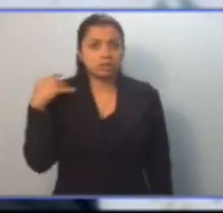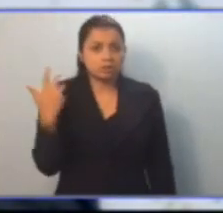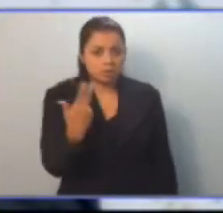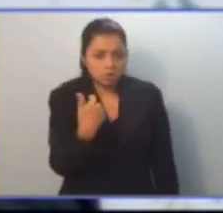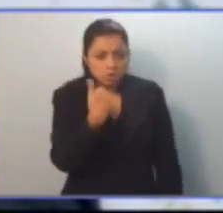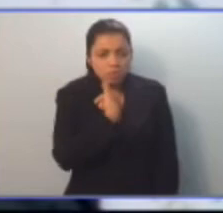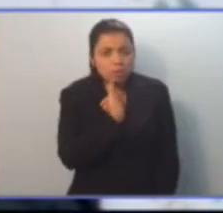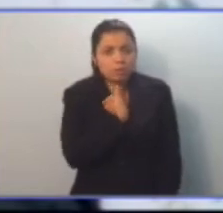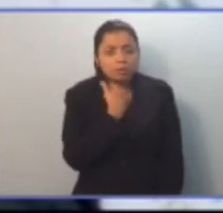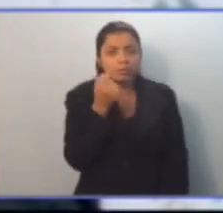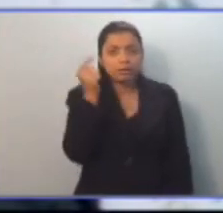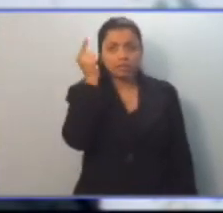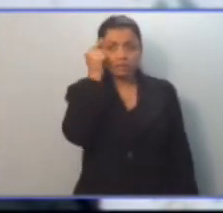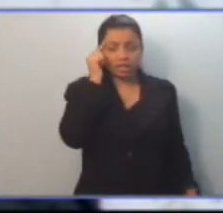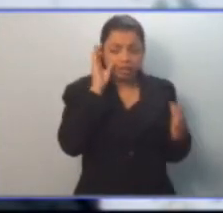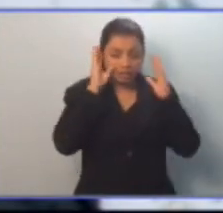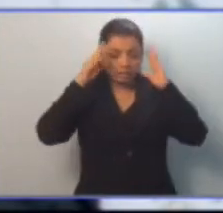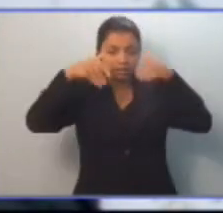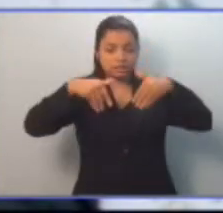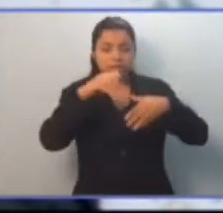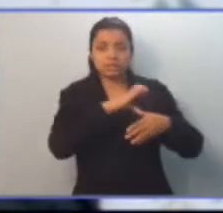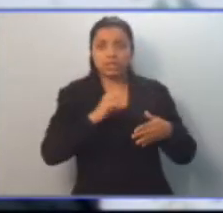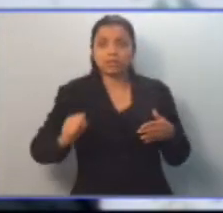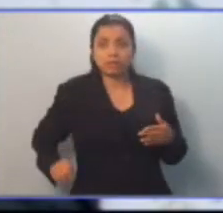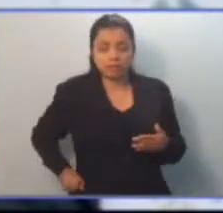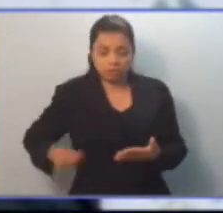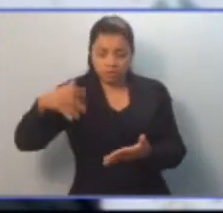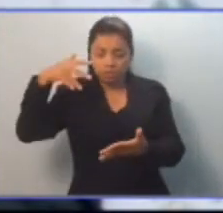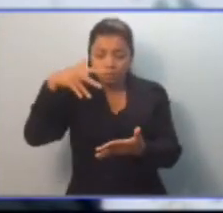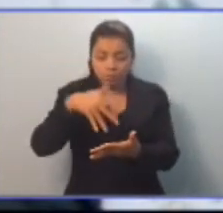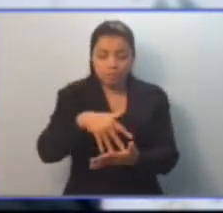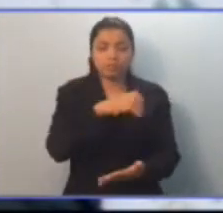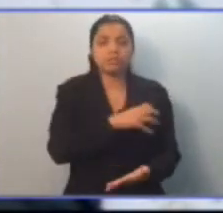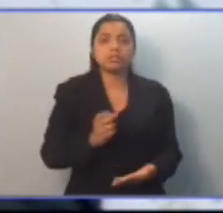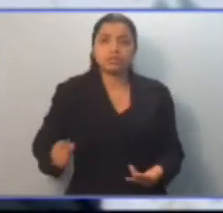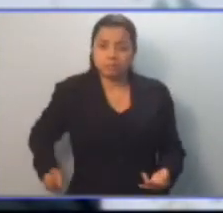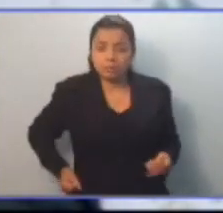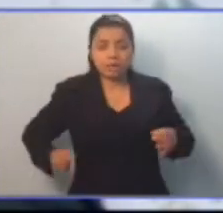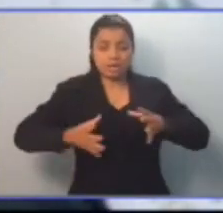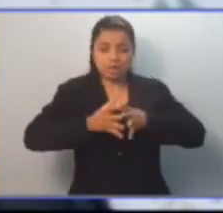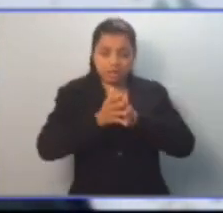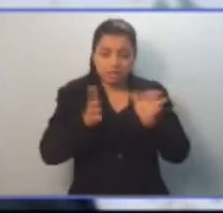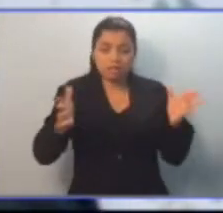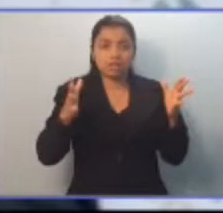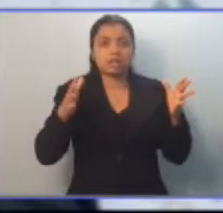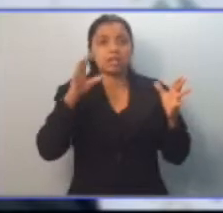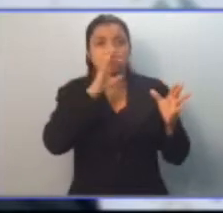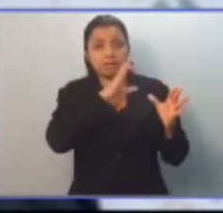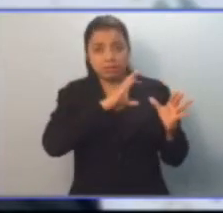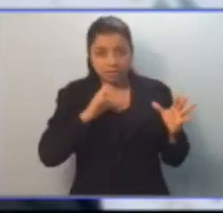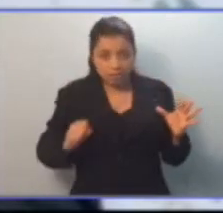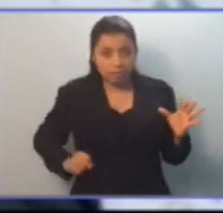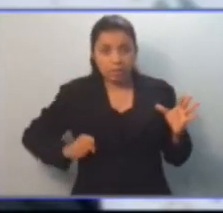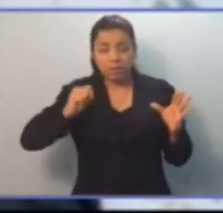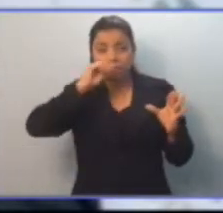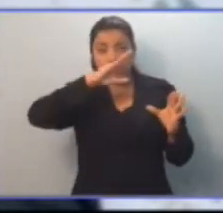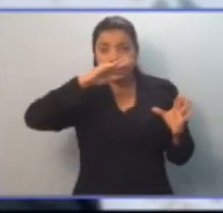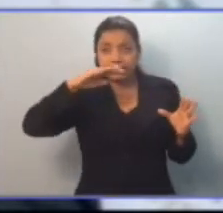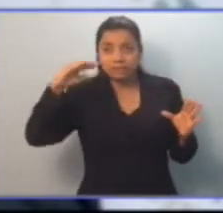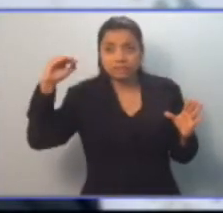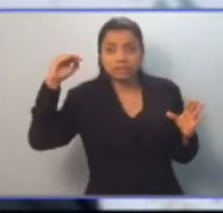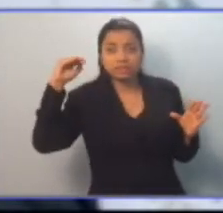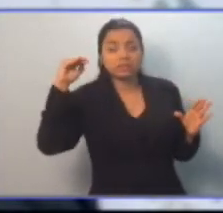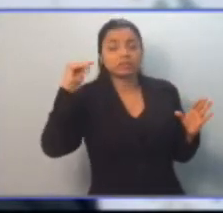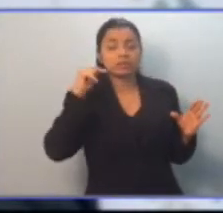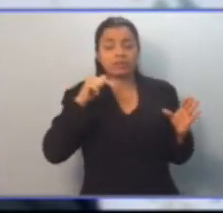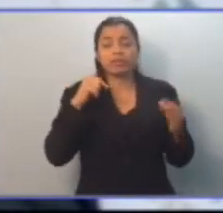nosotros, pensar en el pueblo y en el Estado de El Salvador. A pesar de las dificultades